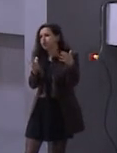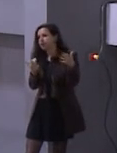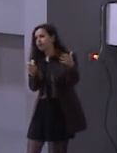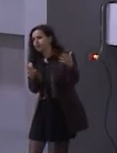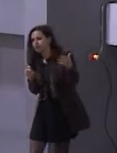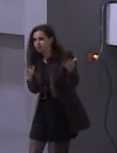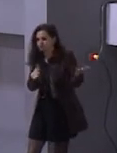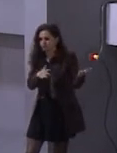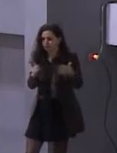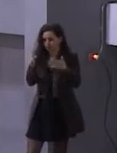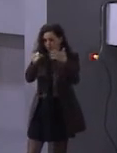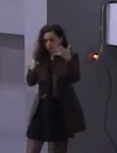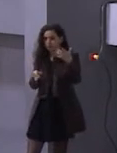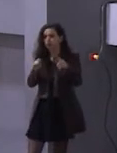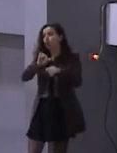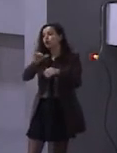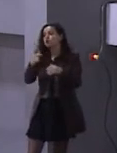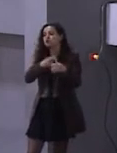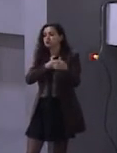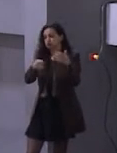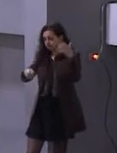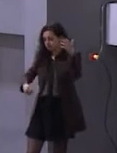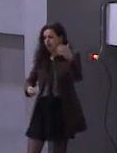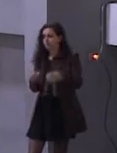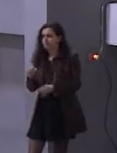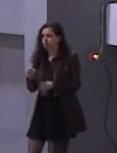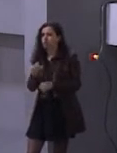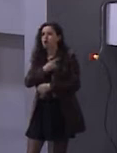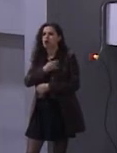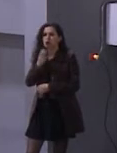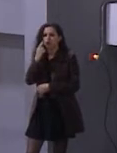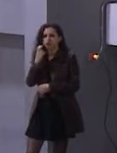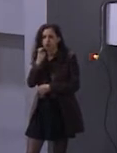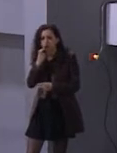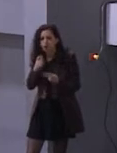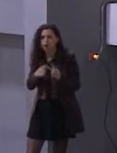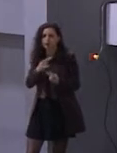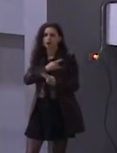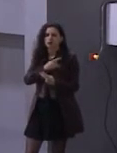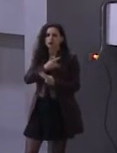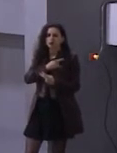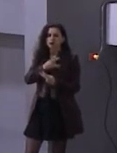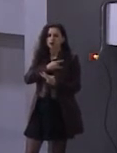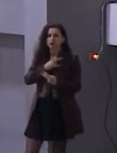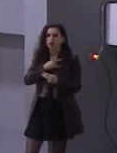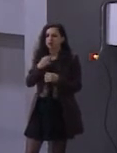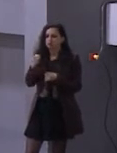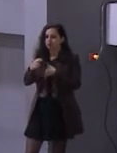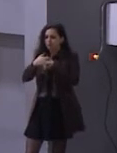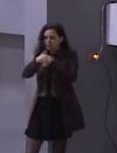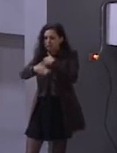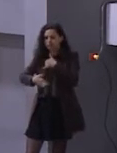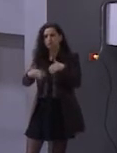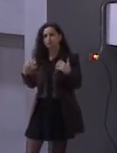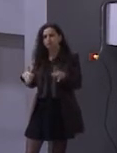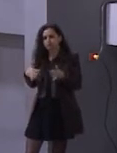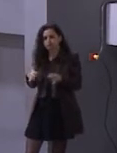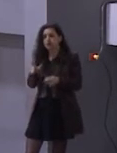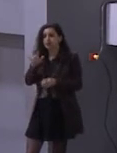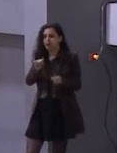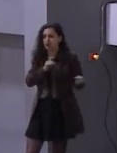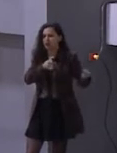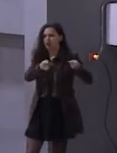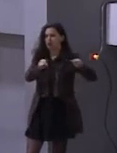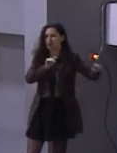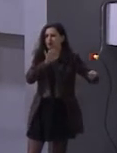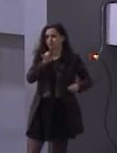hay universidades que reciben muy poco, como la Universidad del Chocó, la Universidad del Pacífico. Entonces, el gran debate que hubo en el SUE fue,